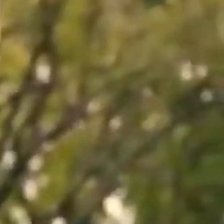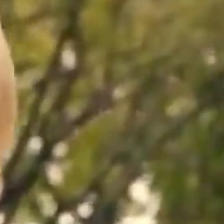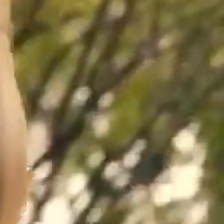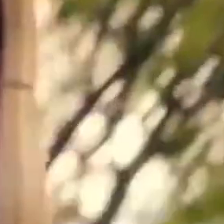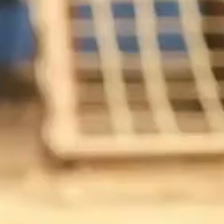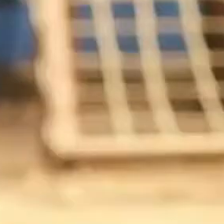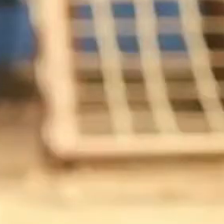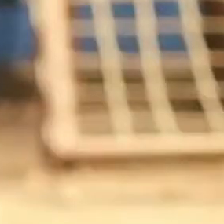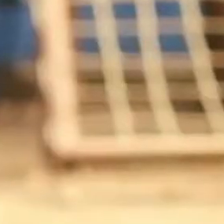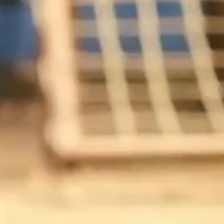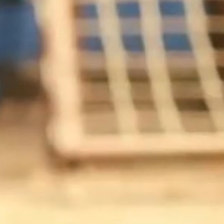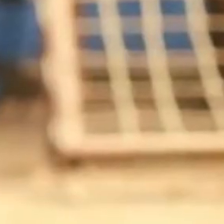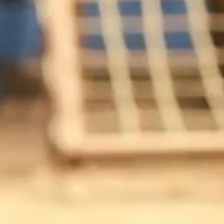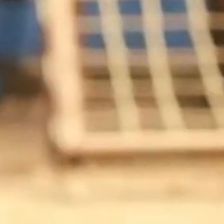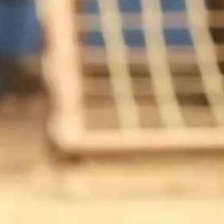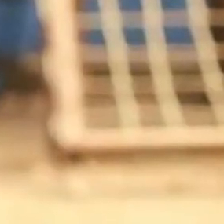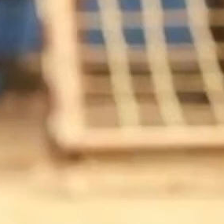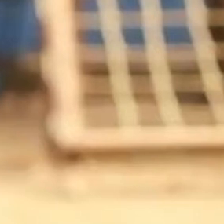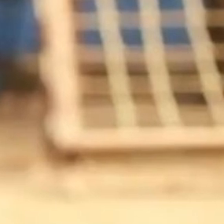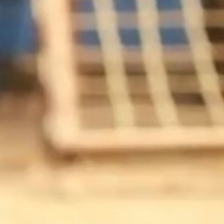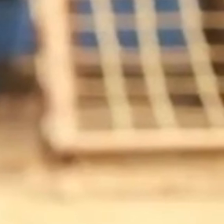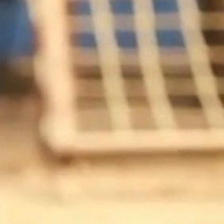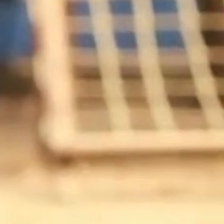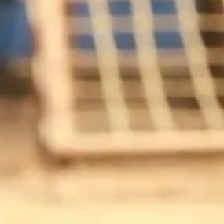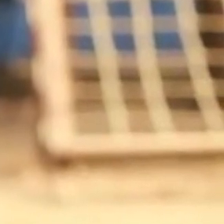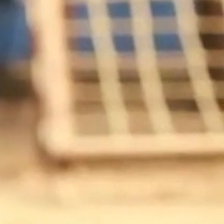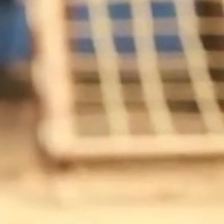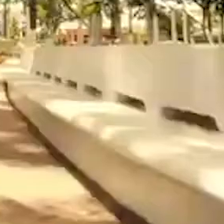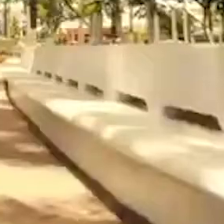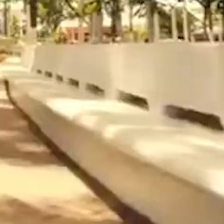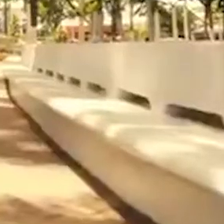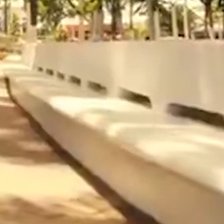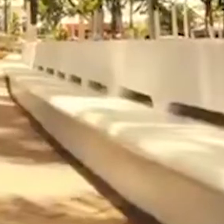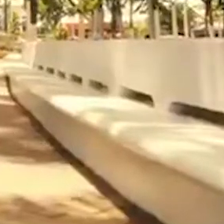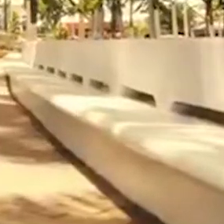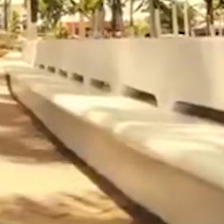A mí no me da igual que usted no piense en nuestro futuro.